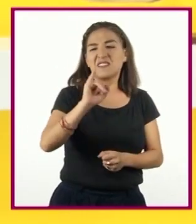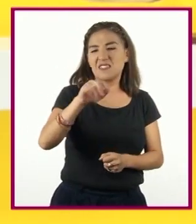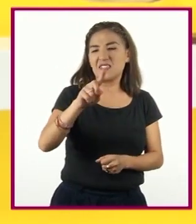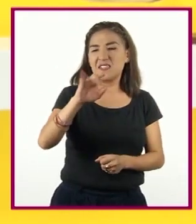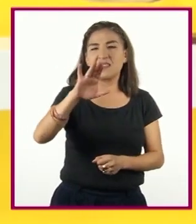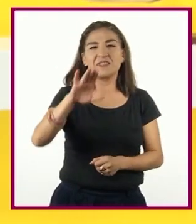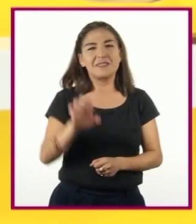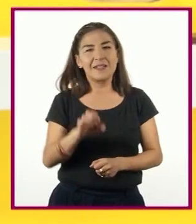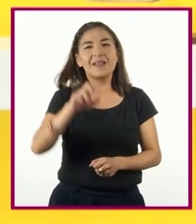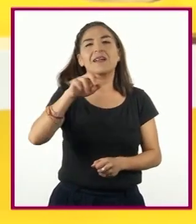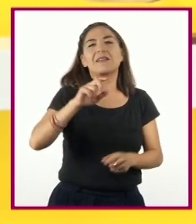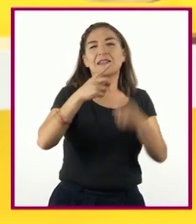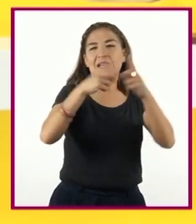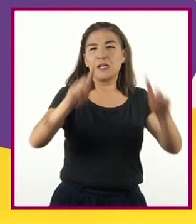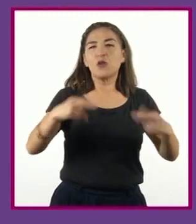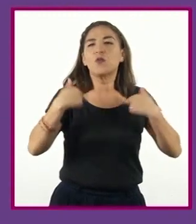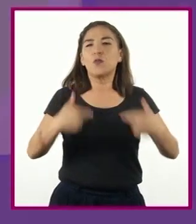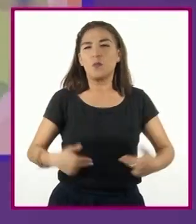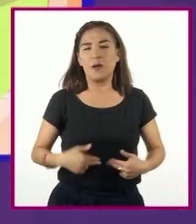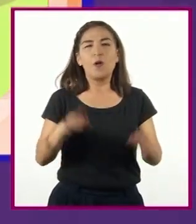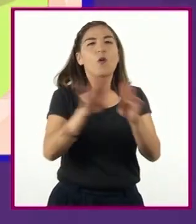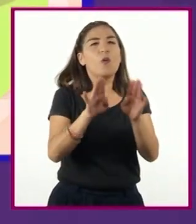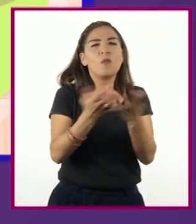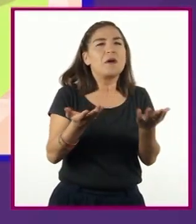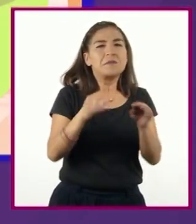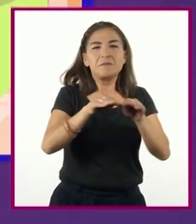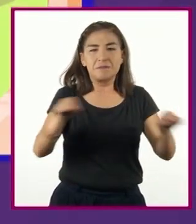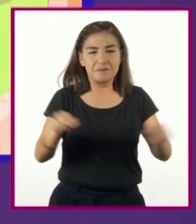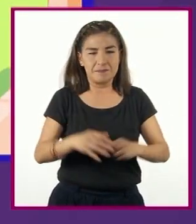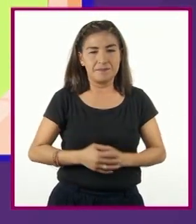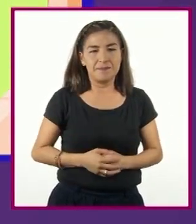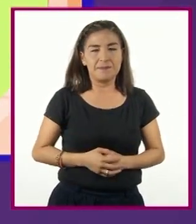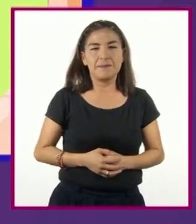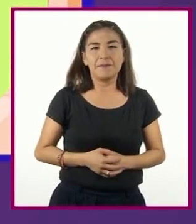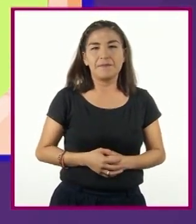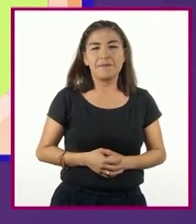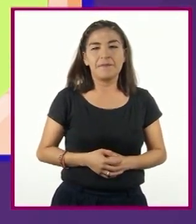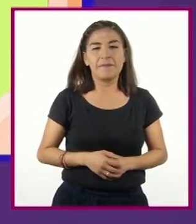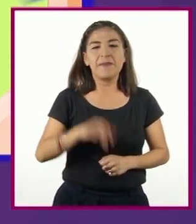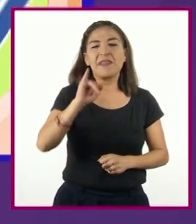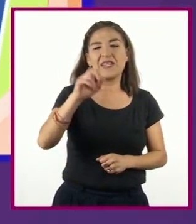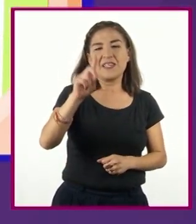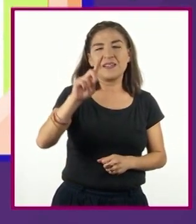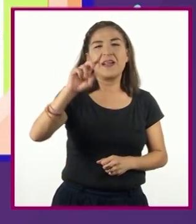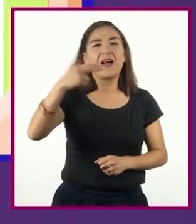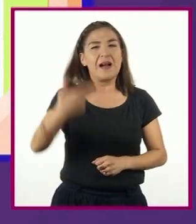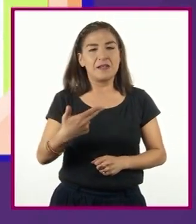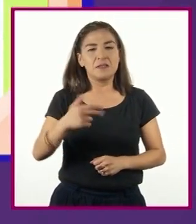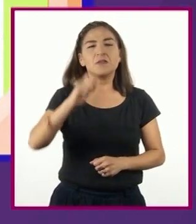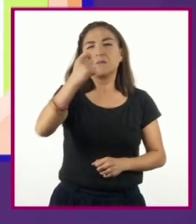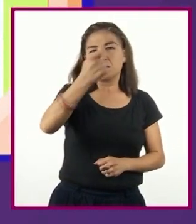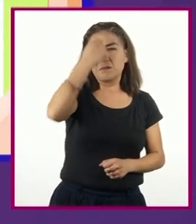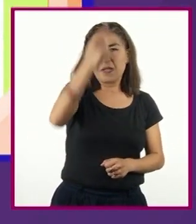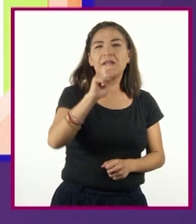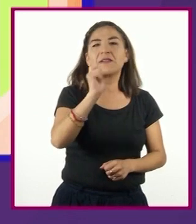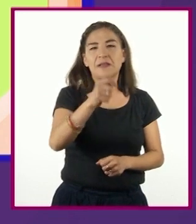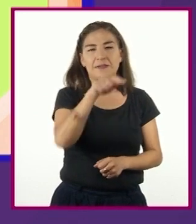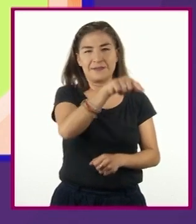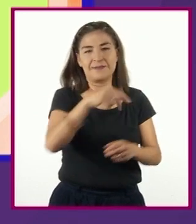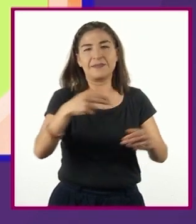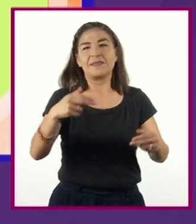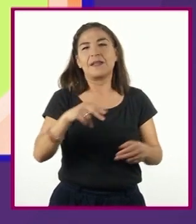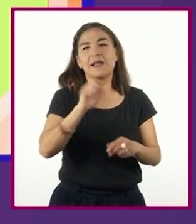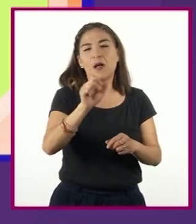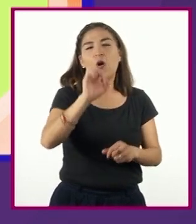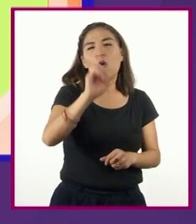Desarrollo Humano y cómo se mide. El Índice de Desarrollo Humano, IDH, fue creado por el Programa de las